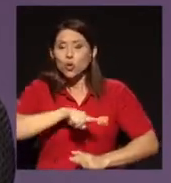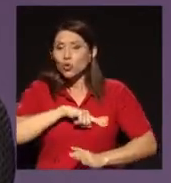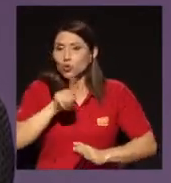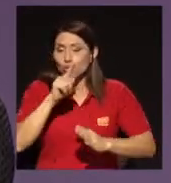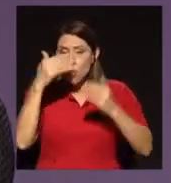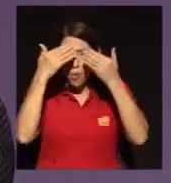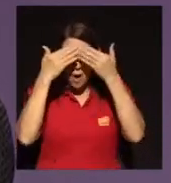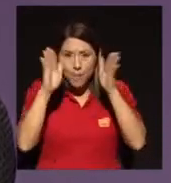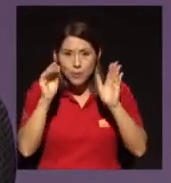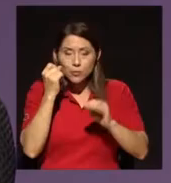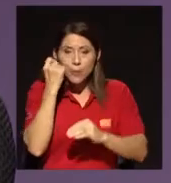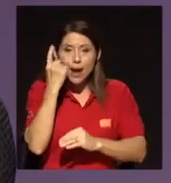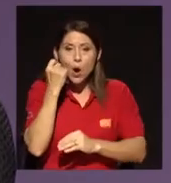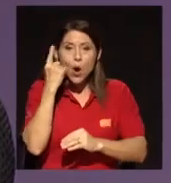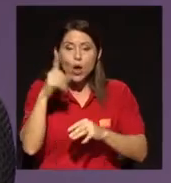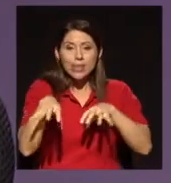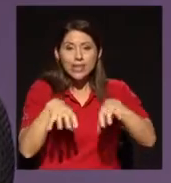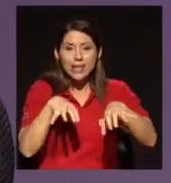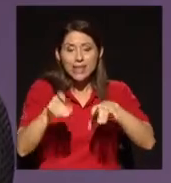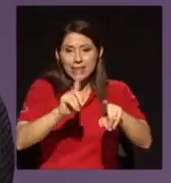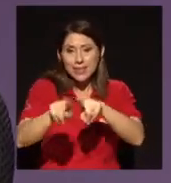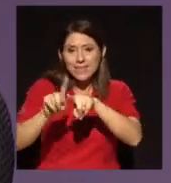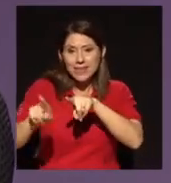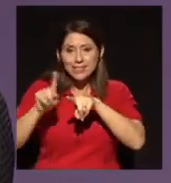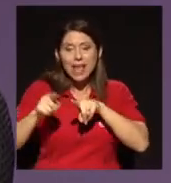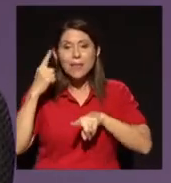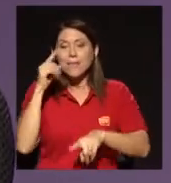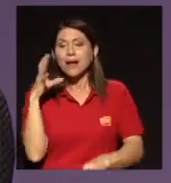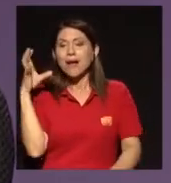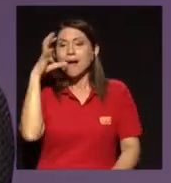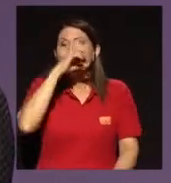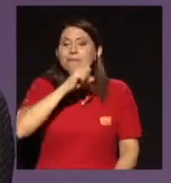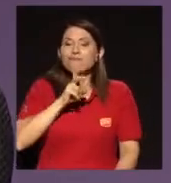la diversidad y de cómo captar entonces la realidad.